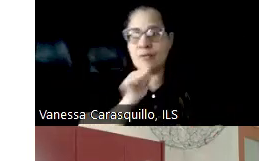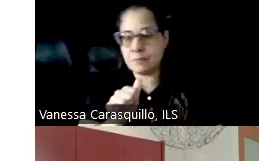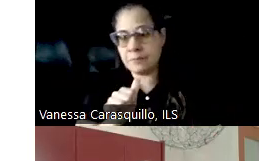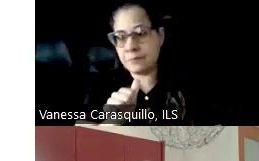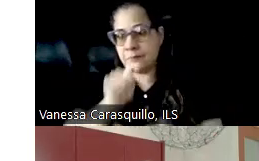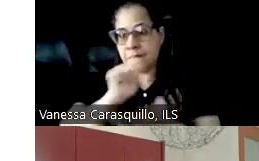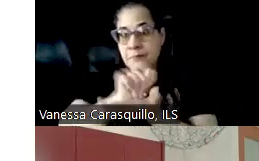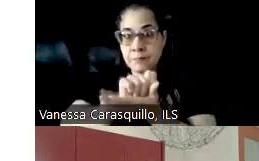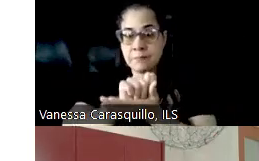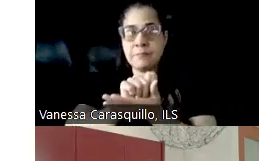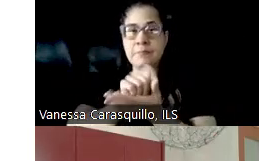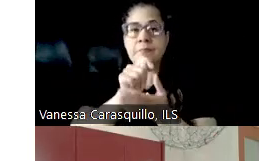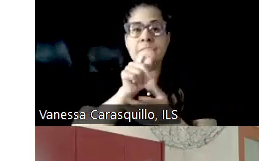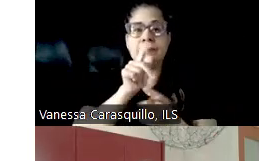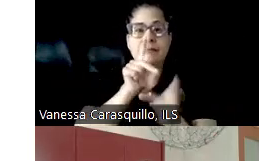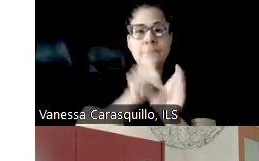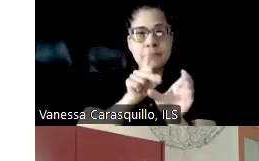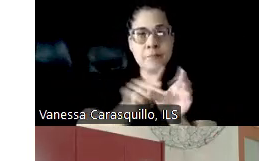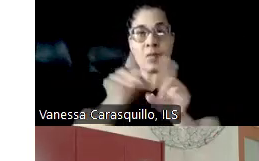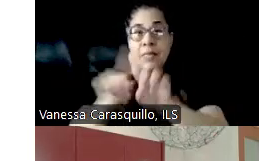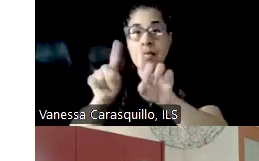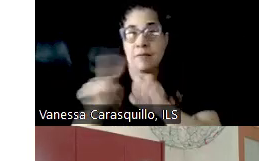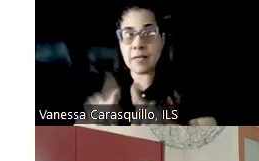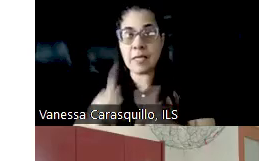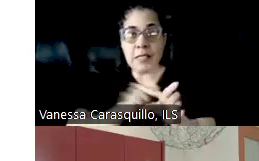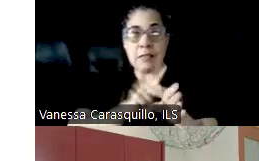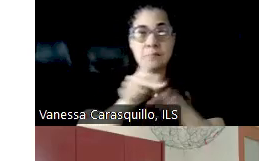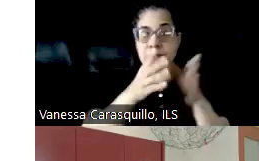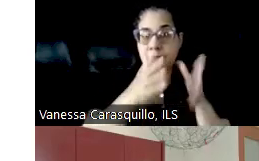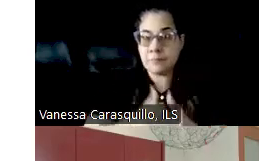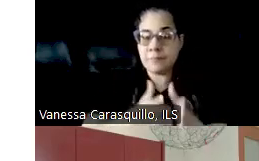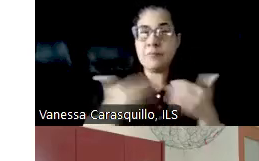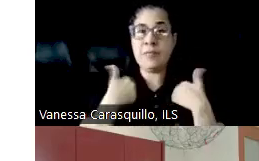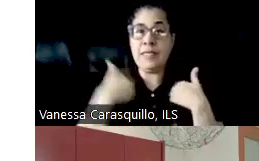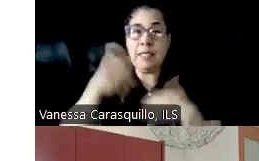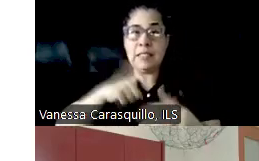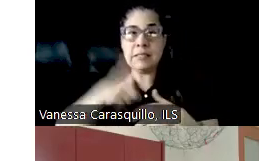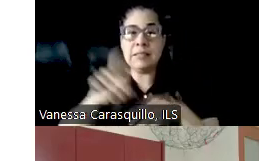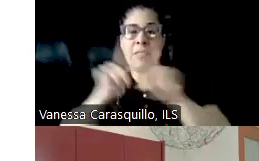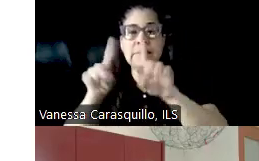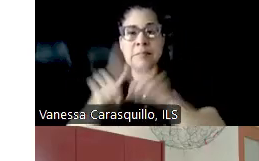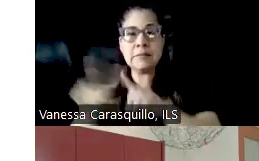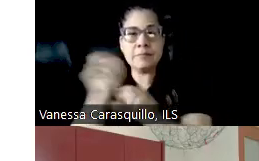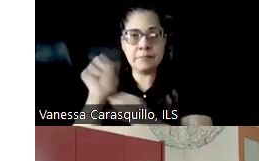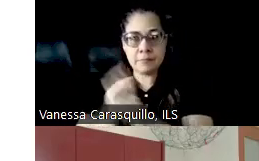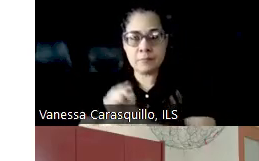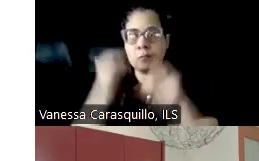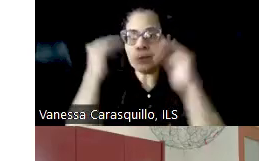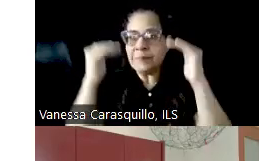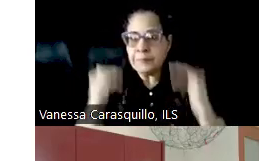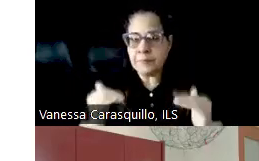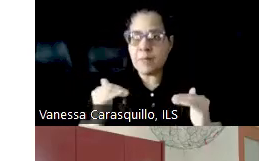tratamiento multidisciplinario que conlleva varias intervenciones. Y en la próxima diapositiva creo que lo